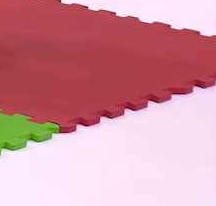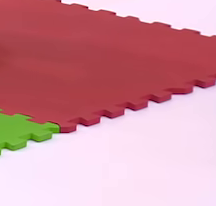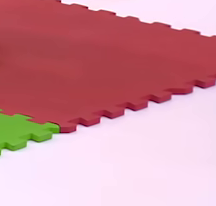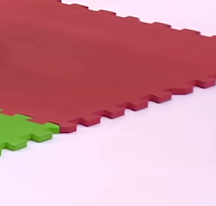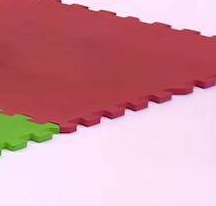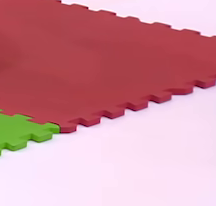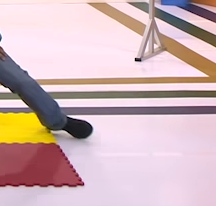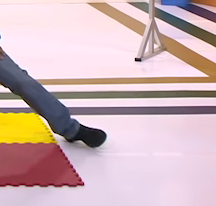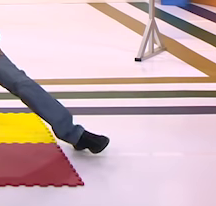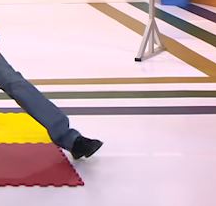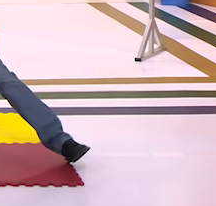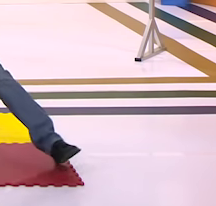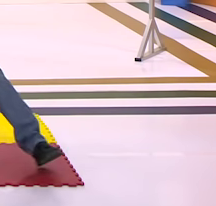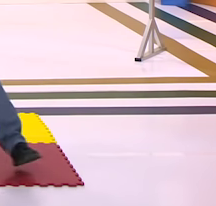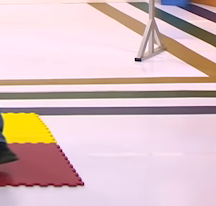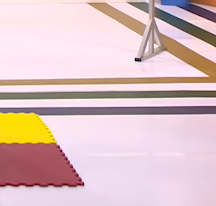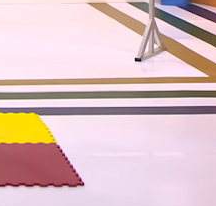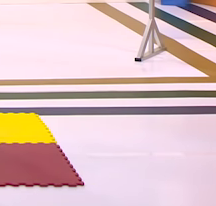1, 2, 3, 4.